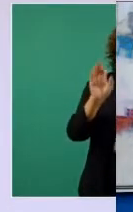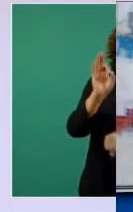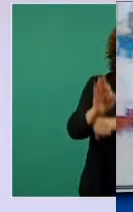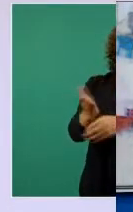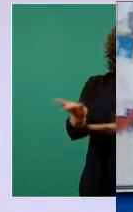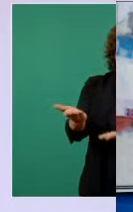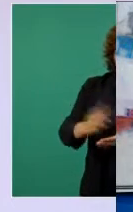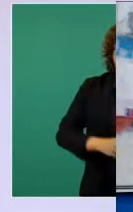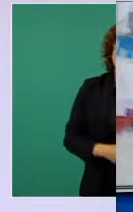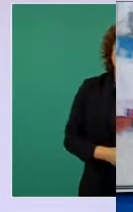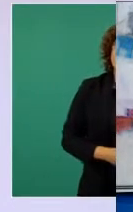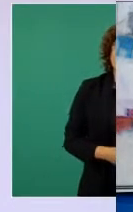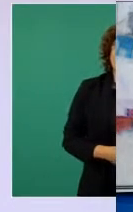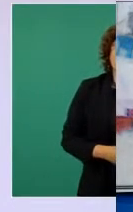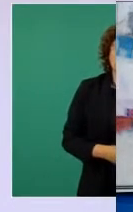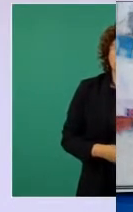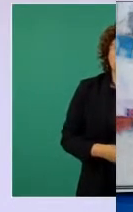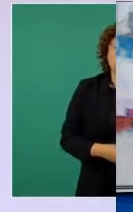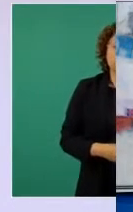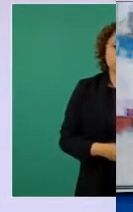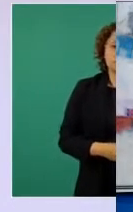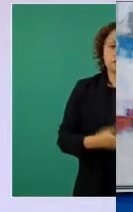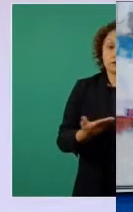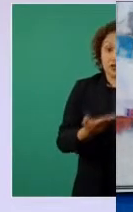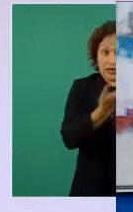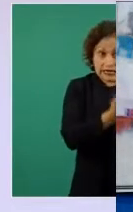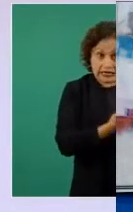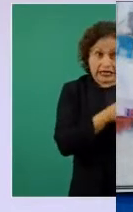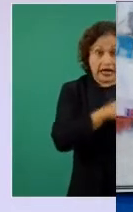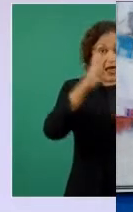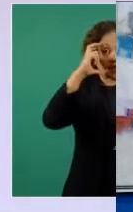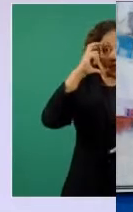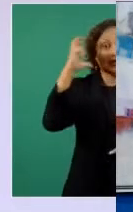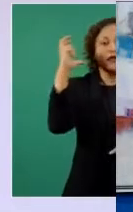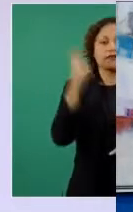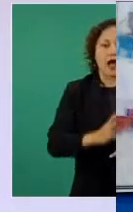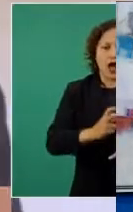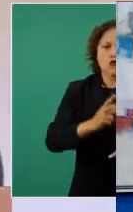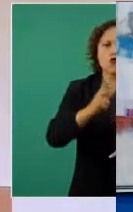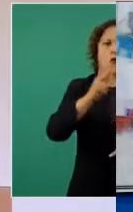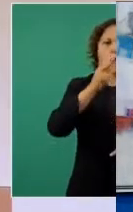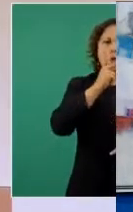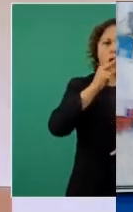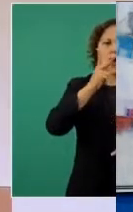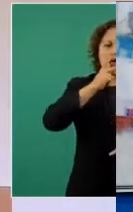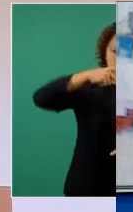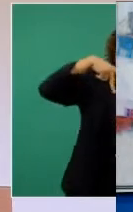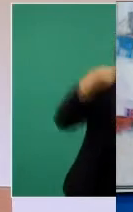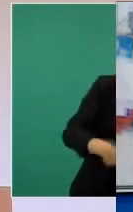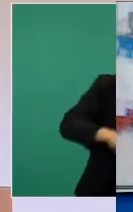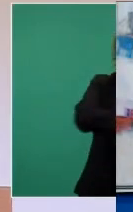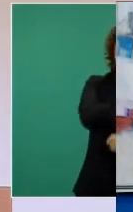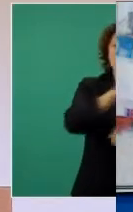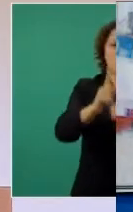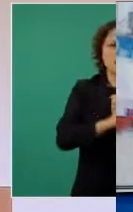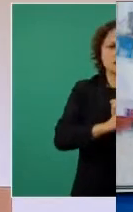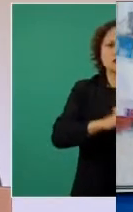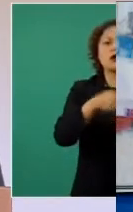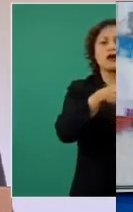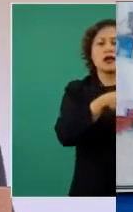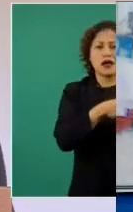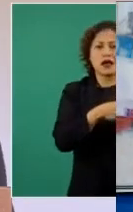Lo que le permitió al padre de la patria enfrentar la muerte con aplomo y